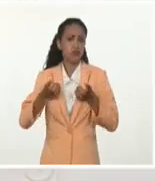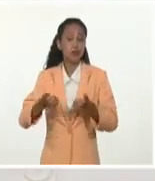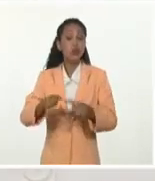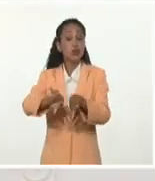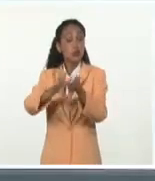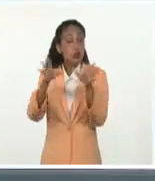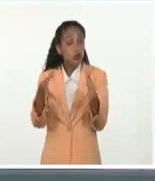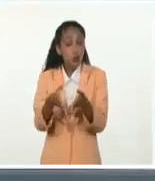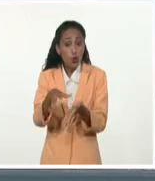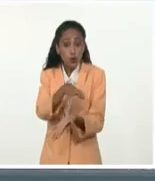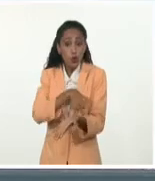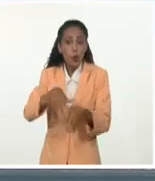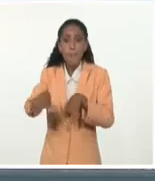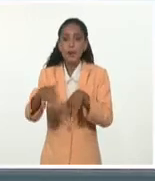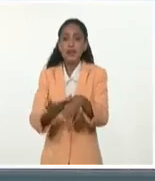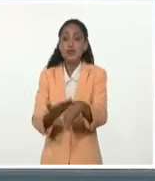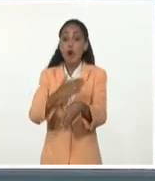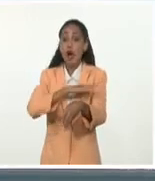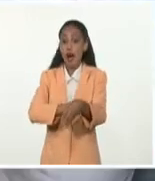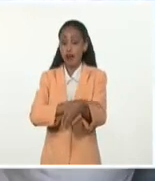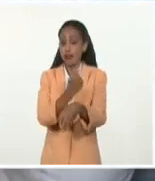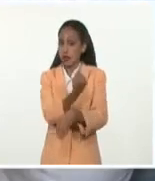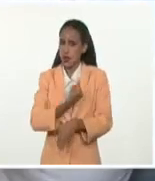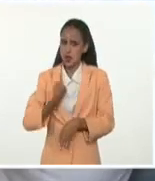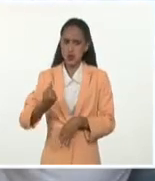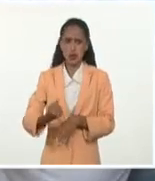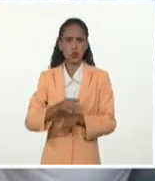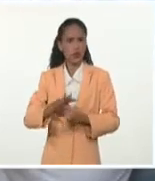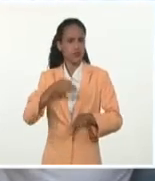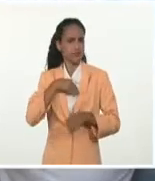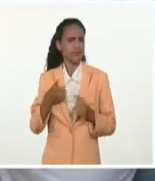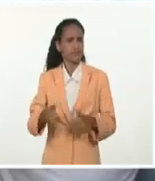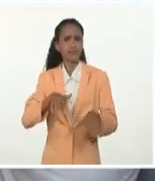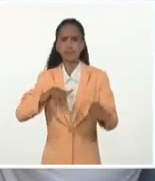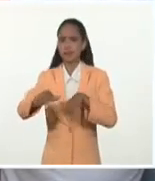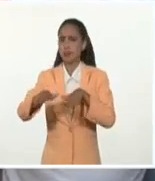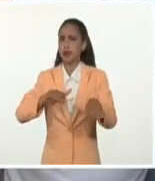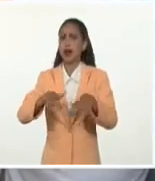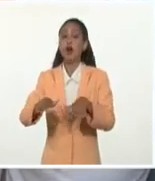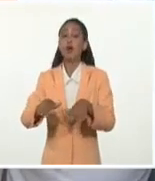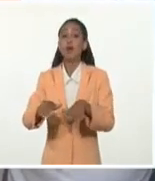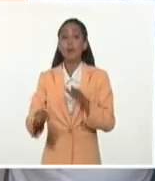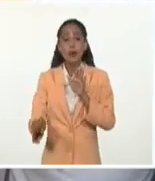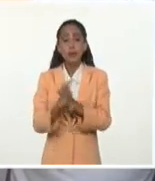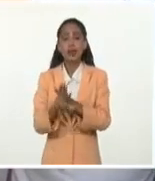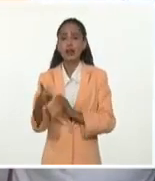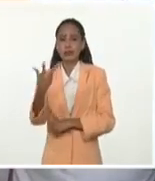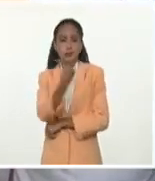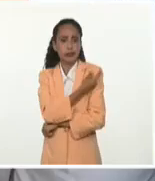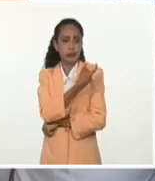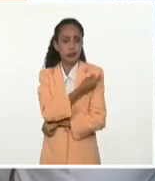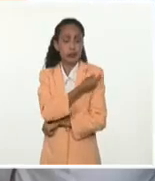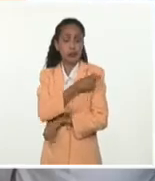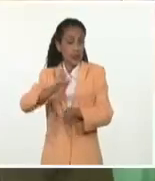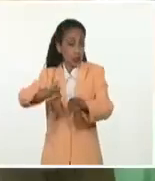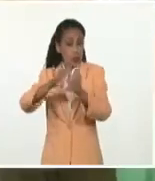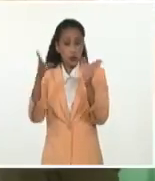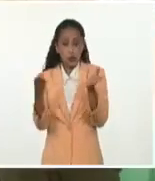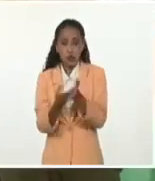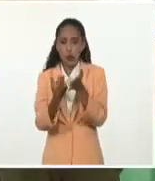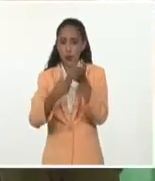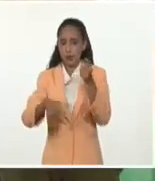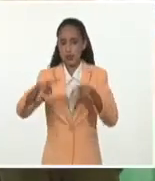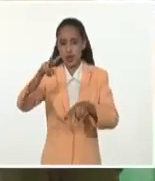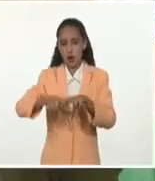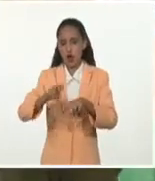preparación previa y por supuesto estamos listos y estamos arrancando hoy con todos en todo el territorio de la provincia de Holguín. Antes